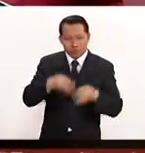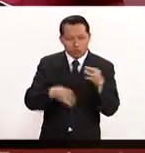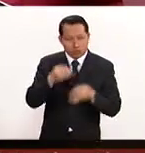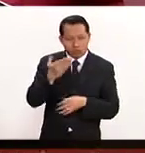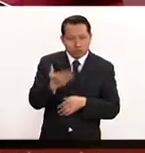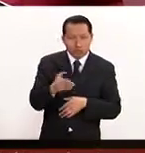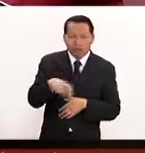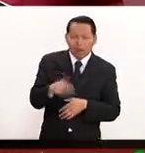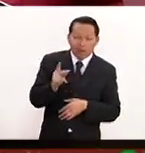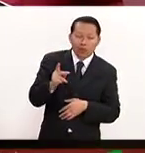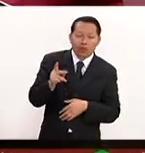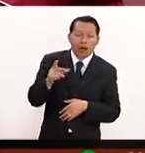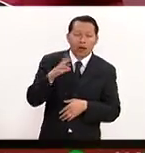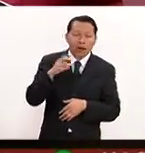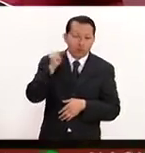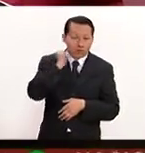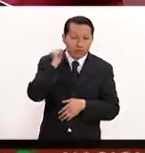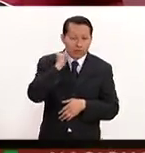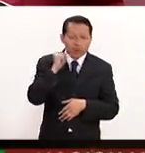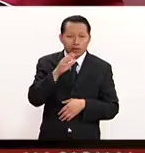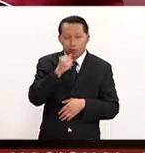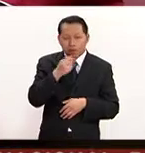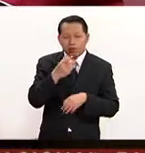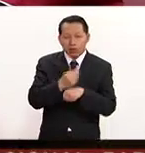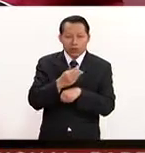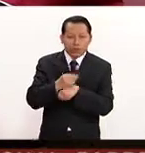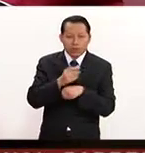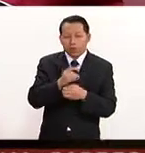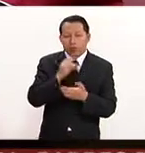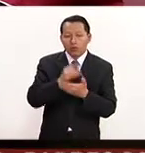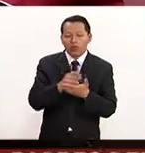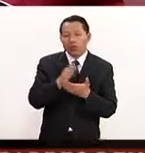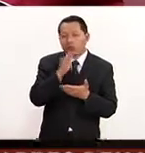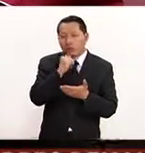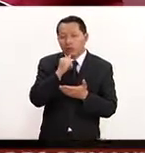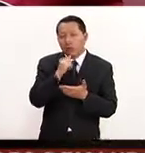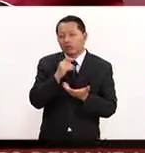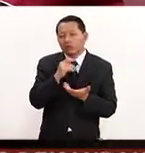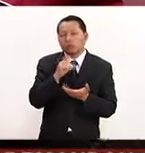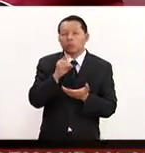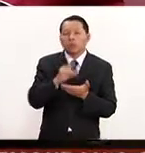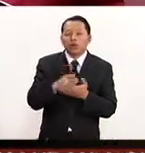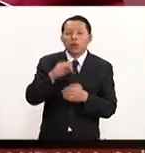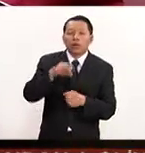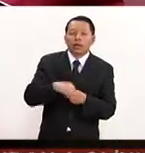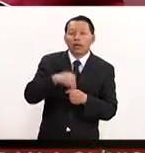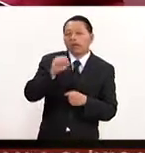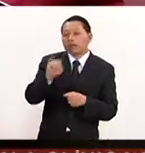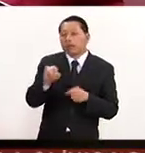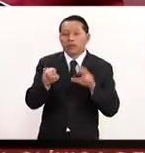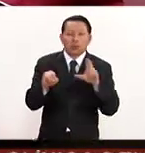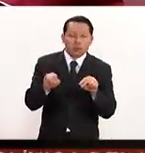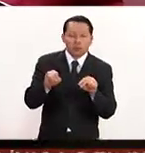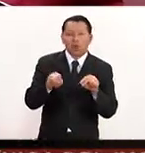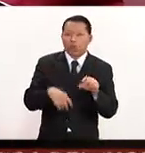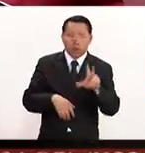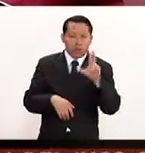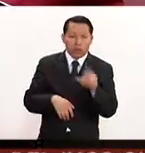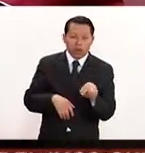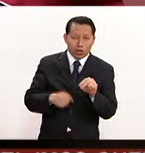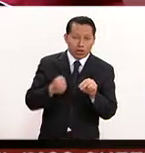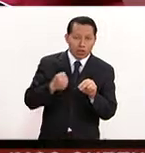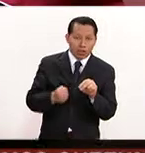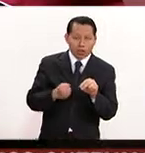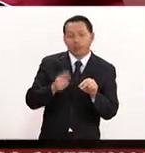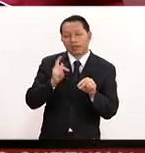pero el Parlamento no va a poder enmendar nada de la negociación, simplemente va a poder votar sí o no. Y si votan no, se salen de la Unión